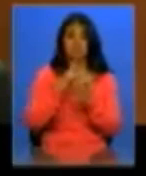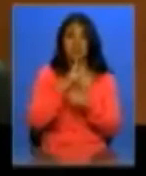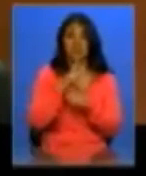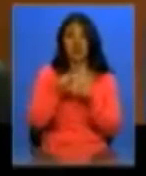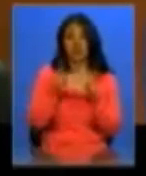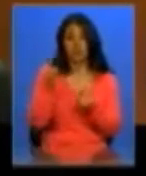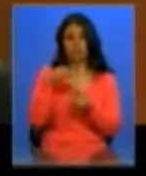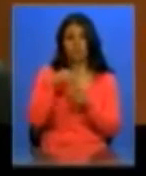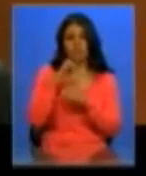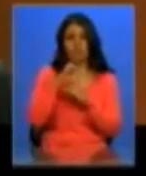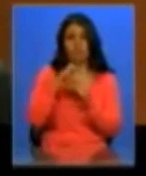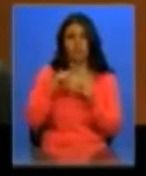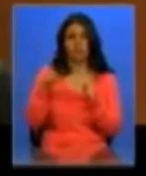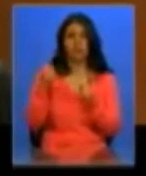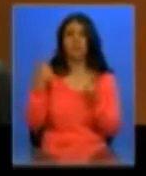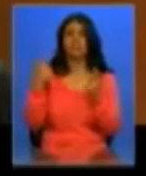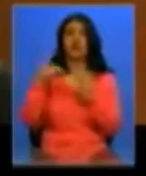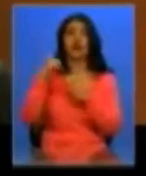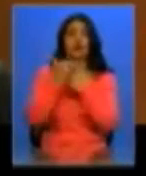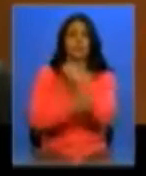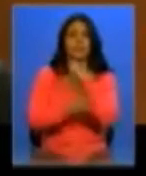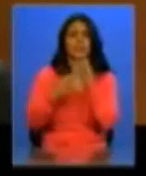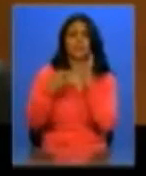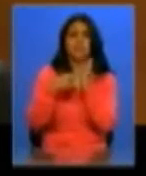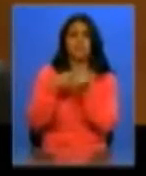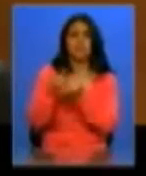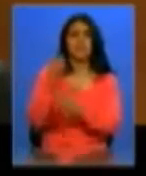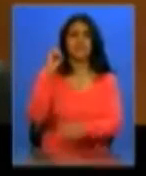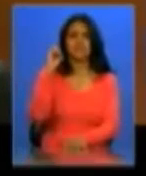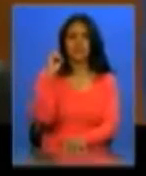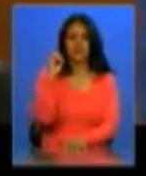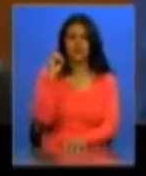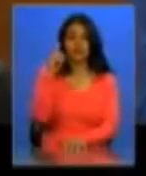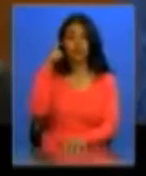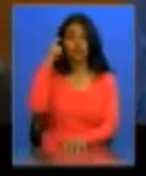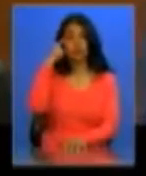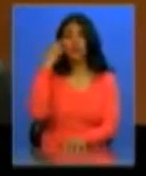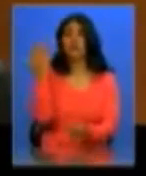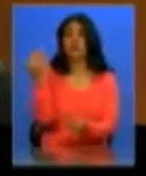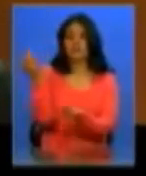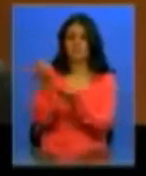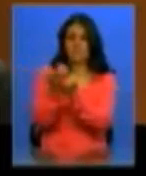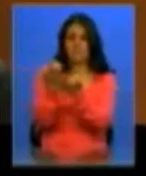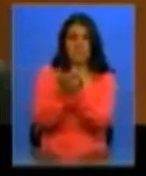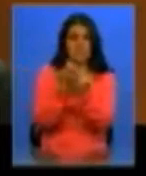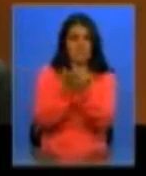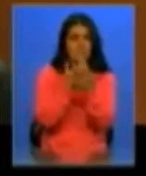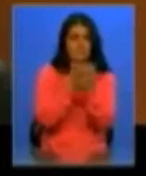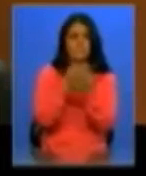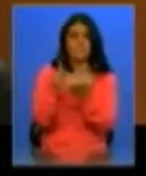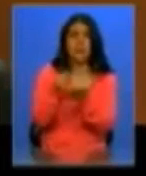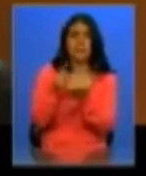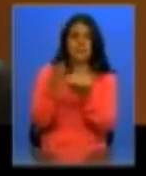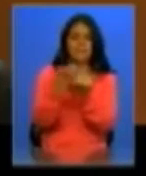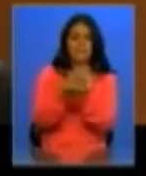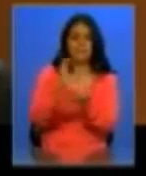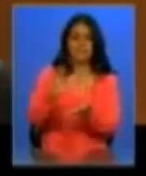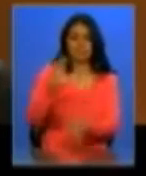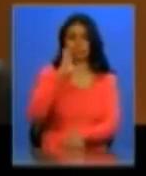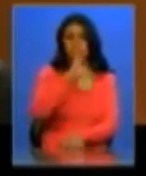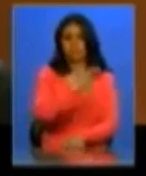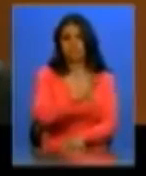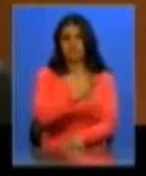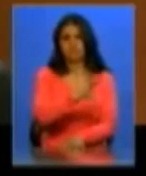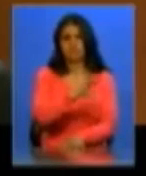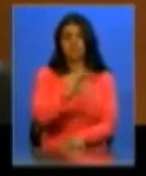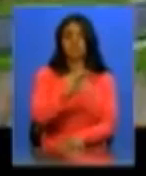algunos nacionales, y en el bolsillo de los evasores. Los recuperó el Estado y los orientamos al servicio público,